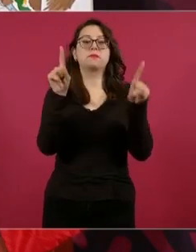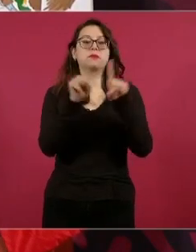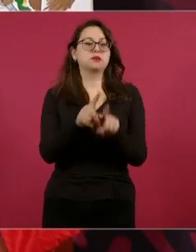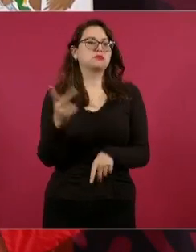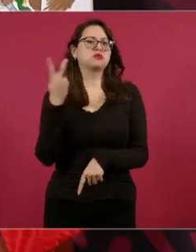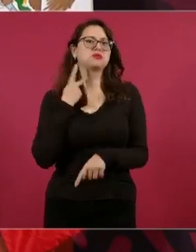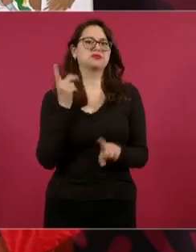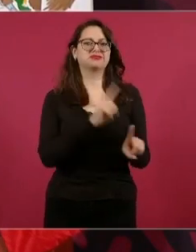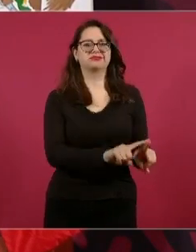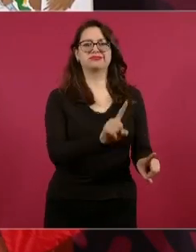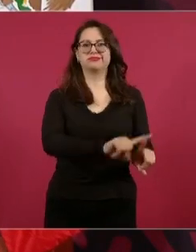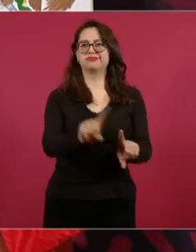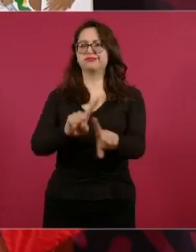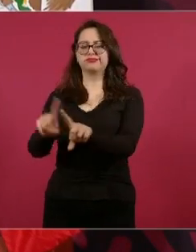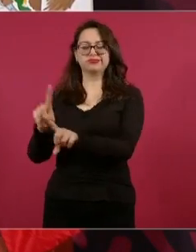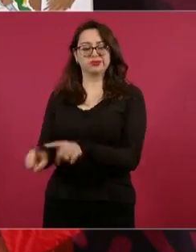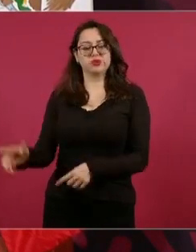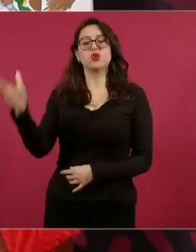de modo que